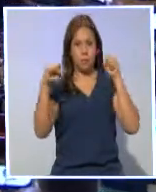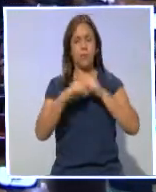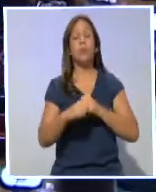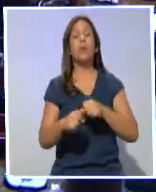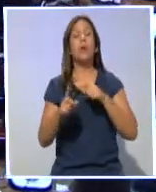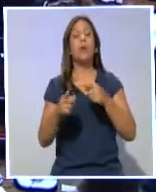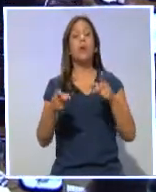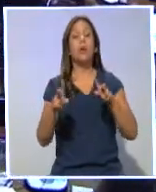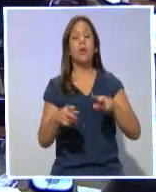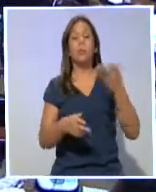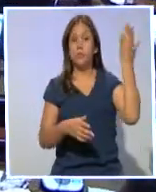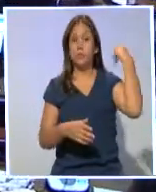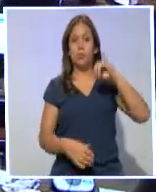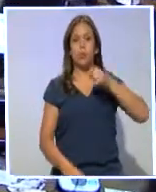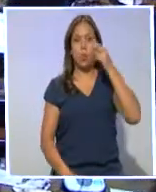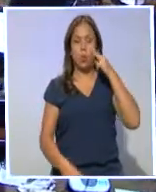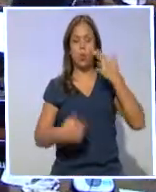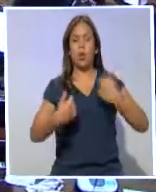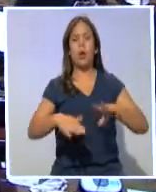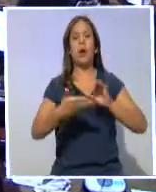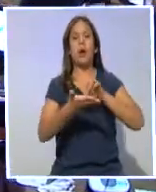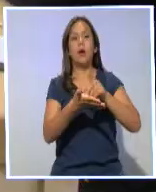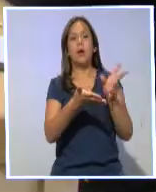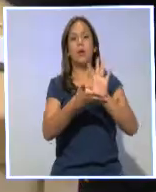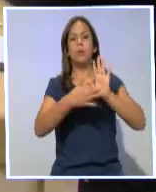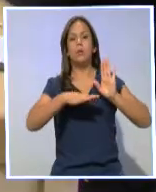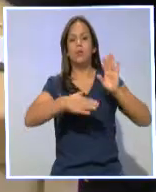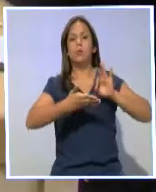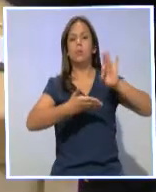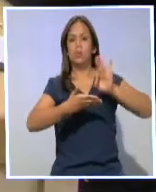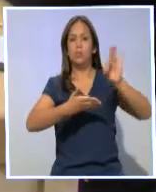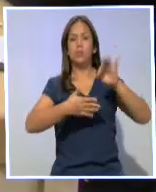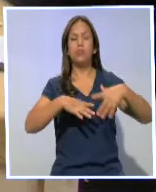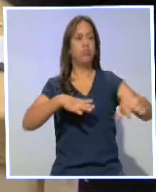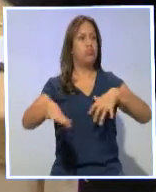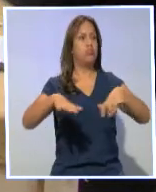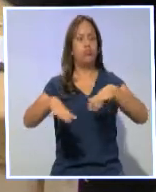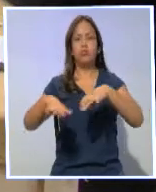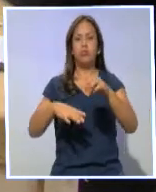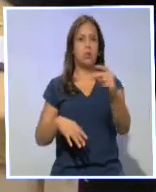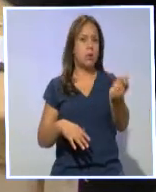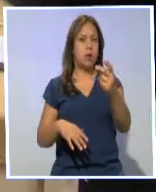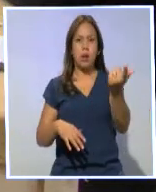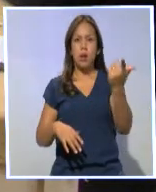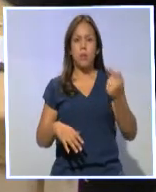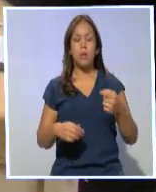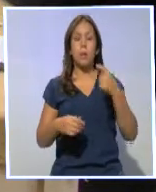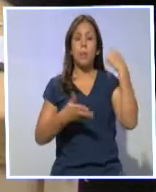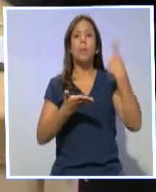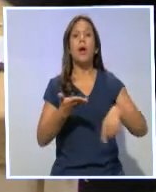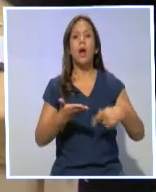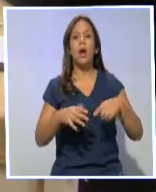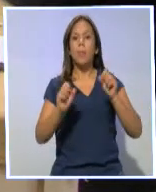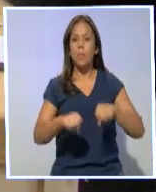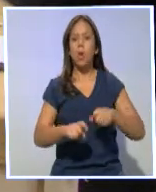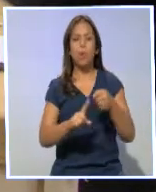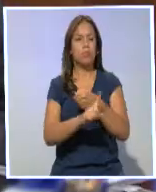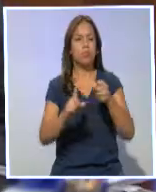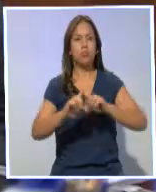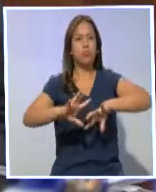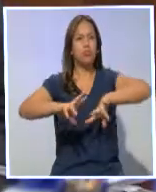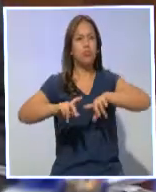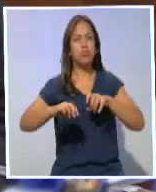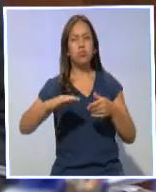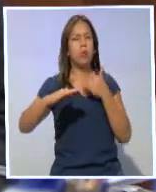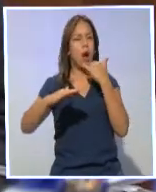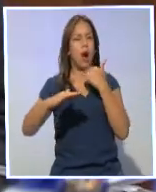el Pleno de la Asamblea Nacional aprobara una resolución de adopción de acciones inmediatas para prevenir y combatir la corrupción, donde se